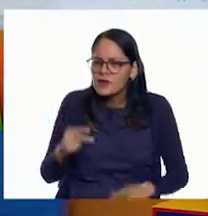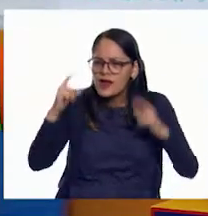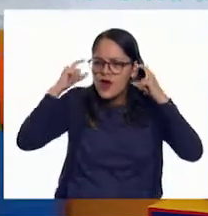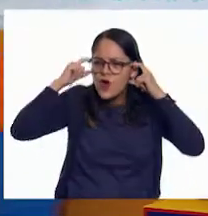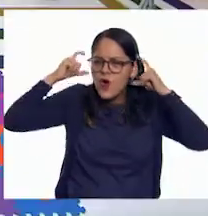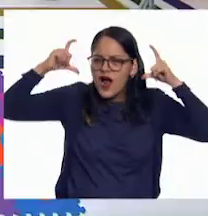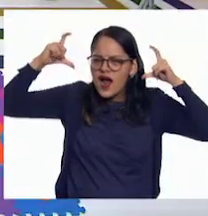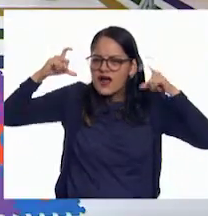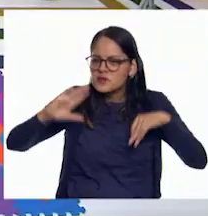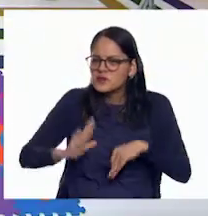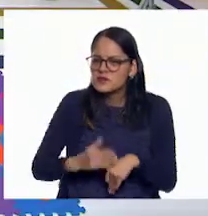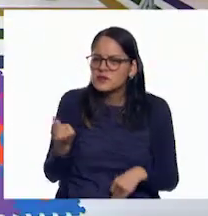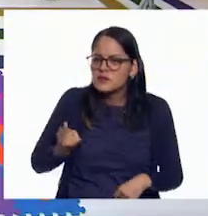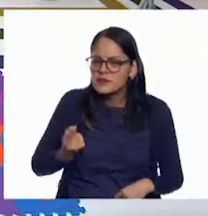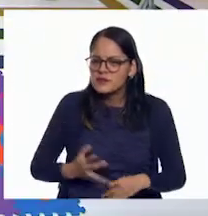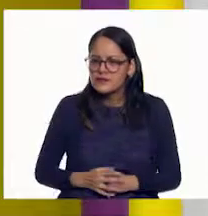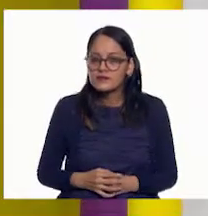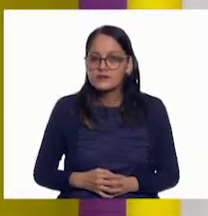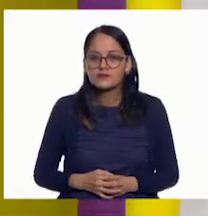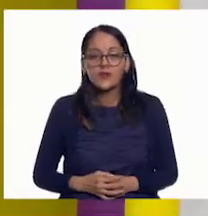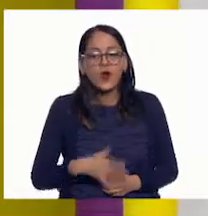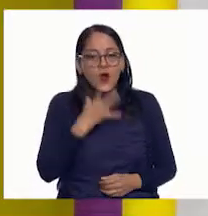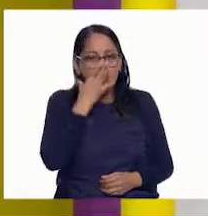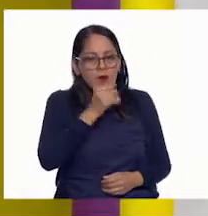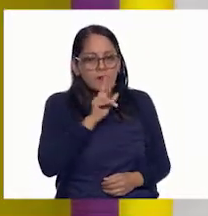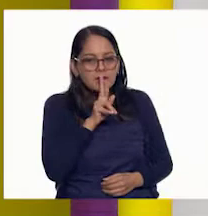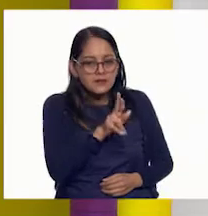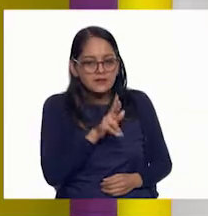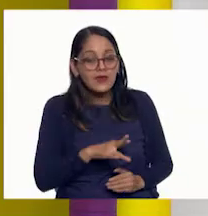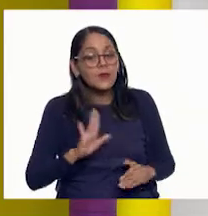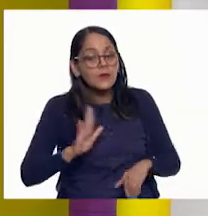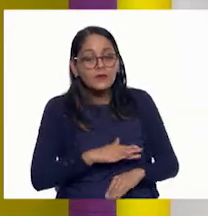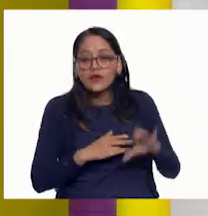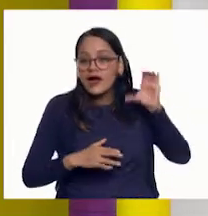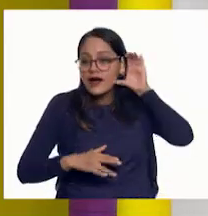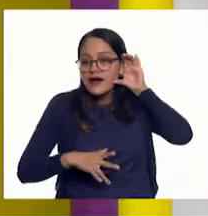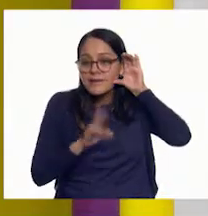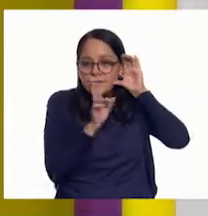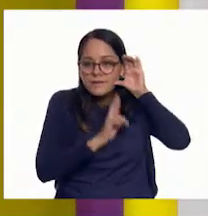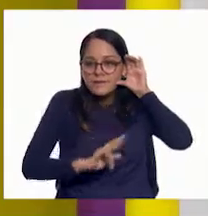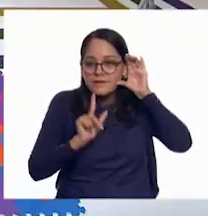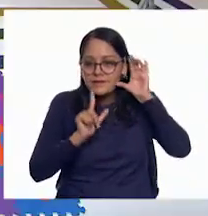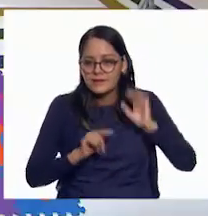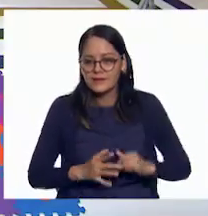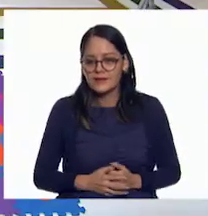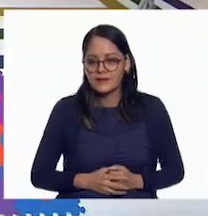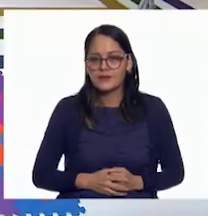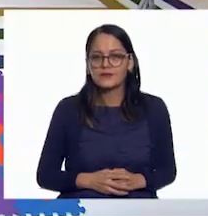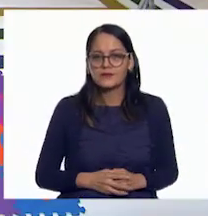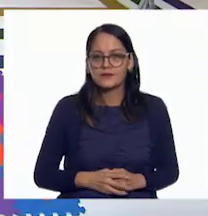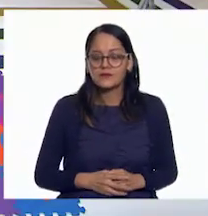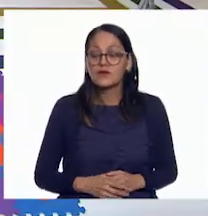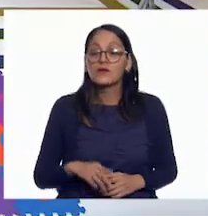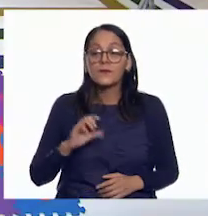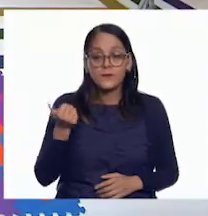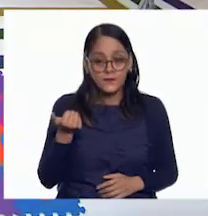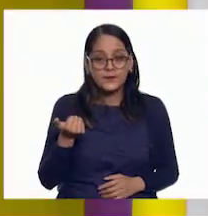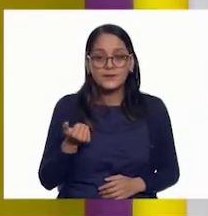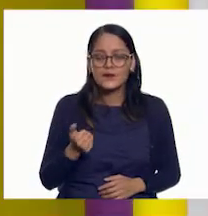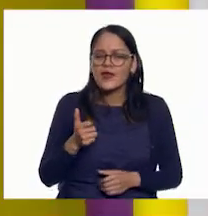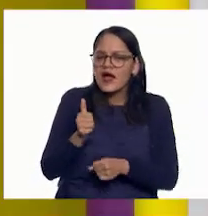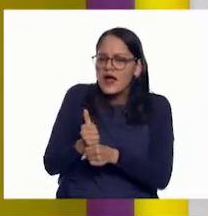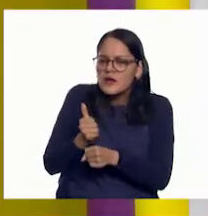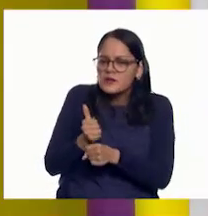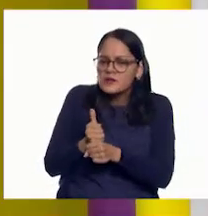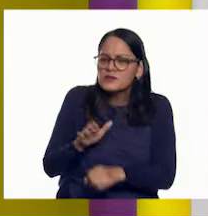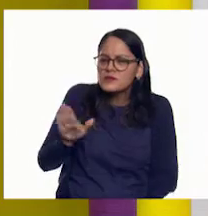grandes? Y el lobo le contesta. Para escucharte mejor. Y entonces le pregunta,